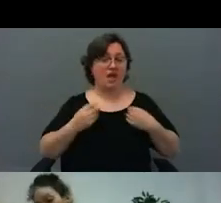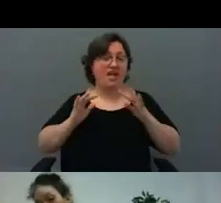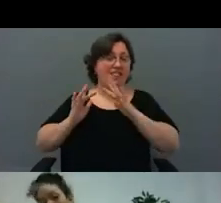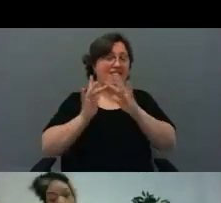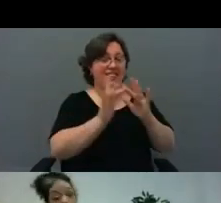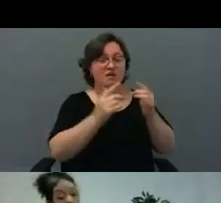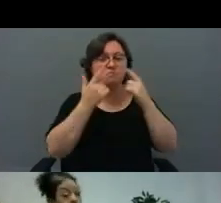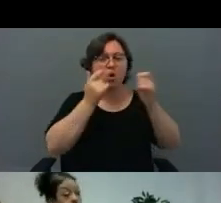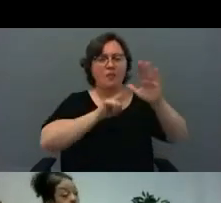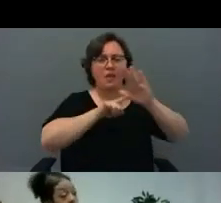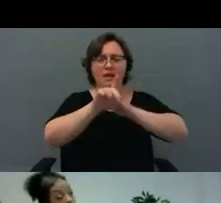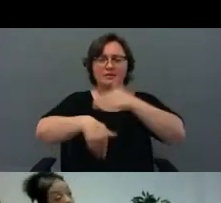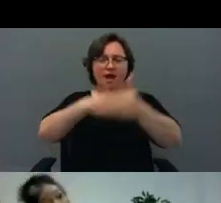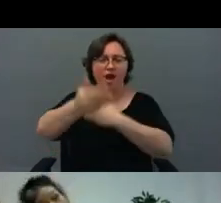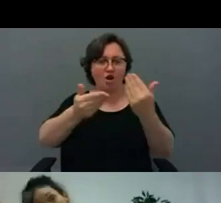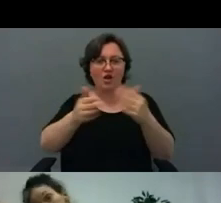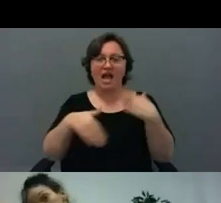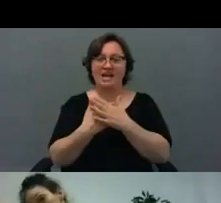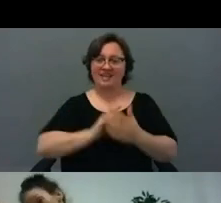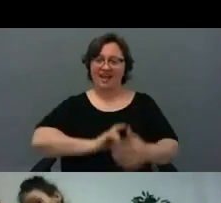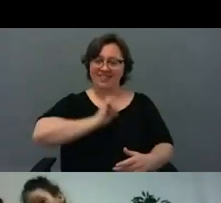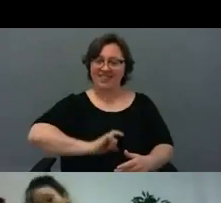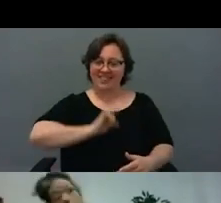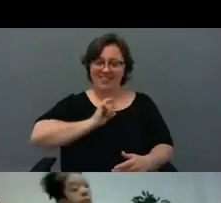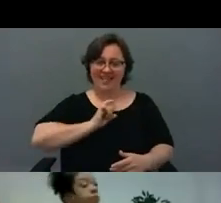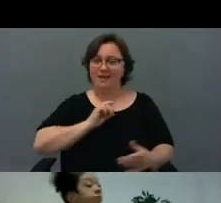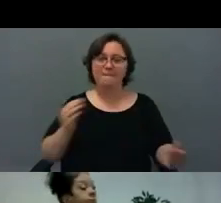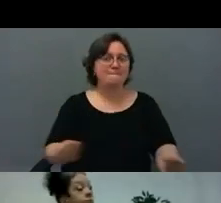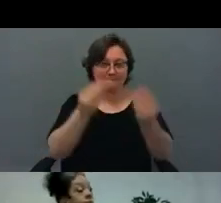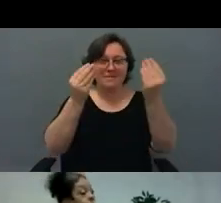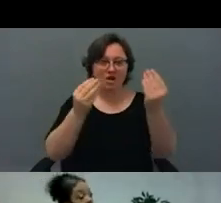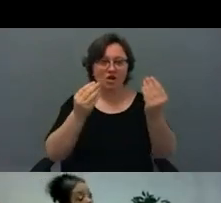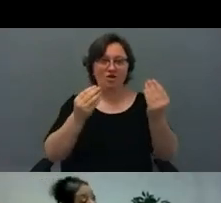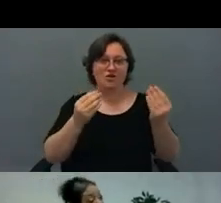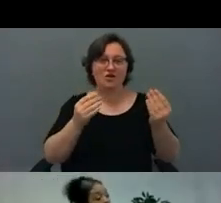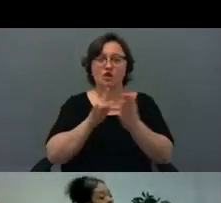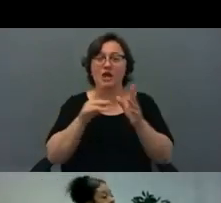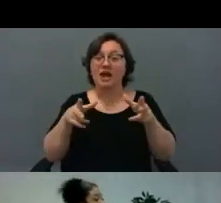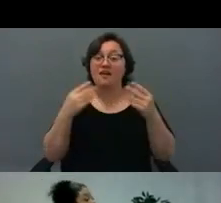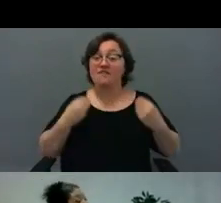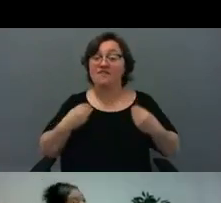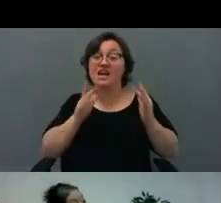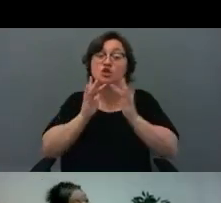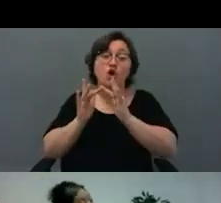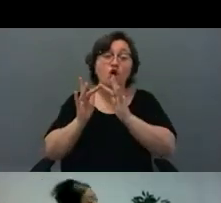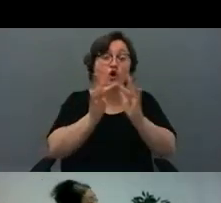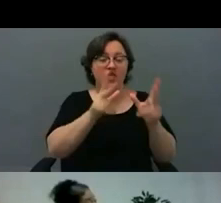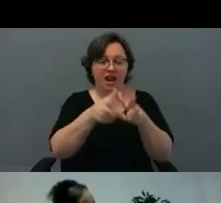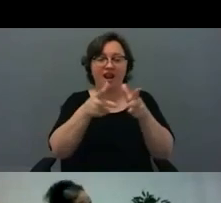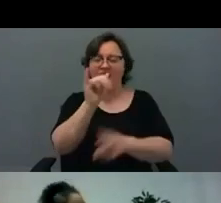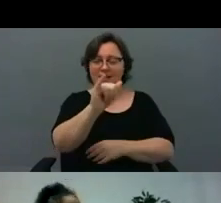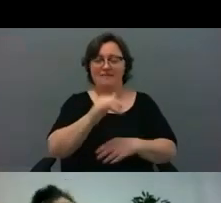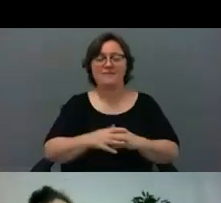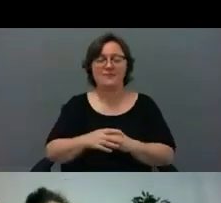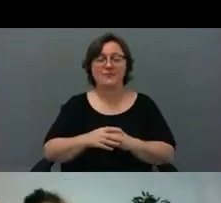desarrollo y en su estado de ánimo. Hace una vida social. Entonces, en este sentido, como